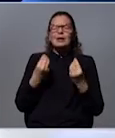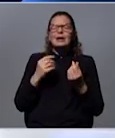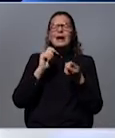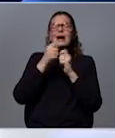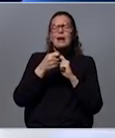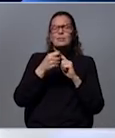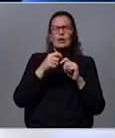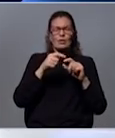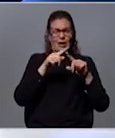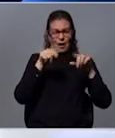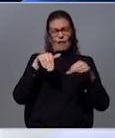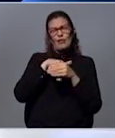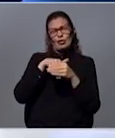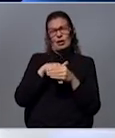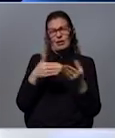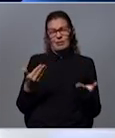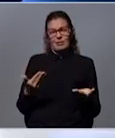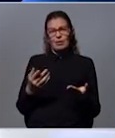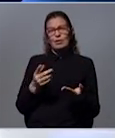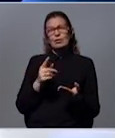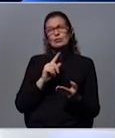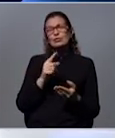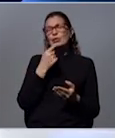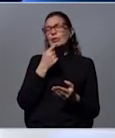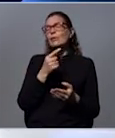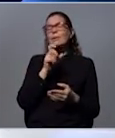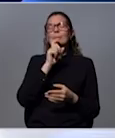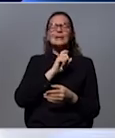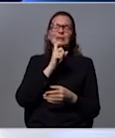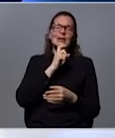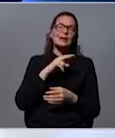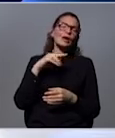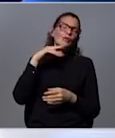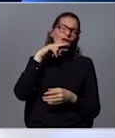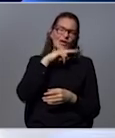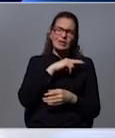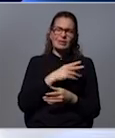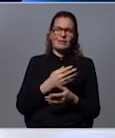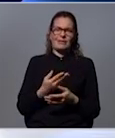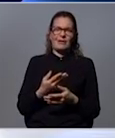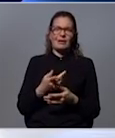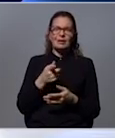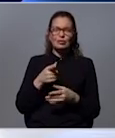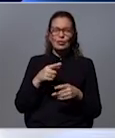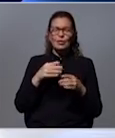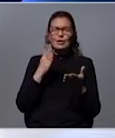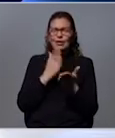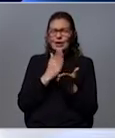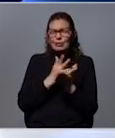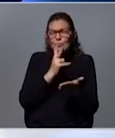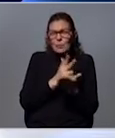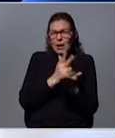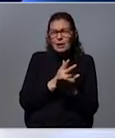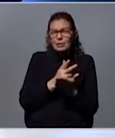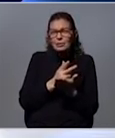a mí me llama la atención y podido que es digo que es una enorme hipocresía así decir que esta reforma no atiende a los derechos humanos